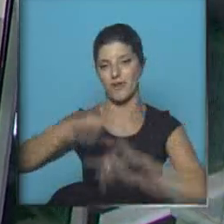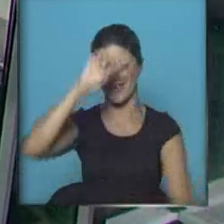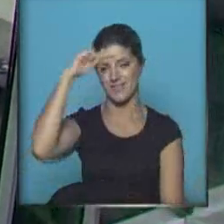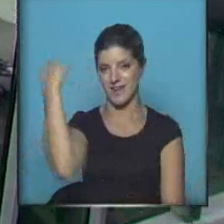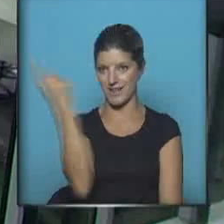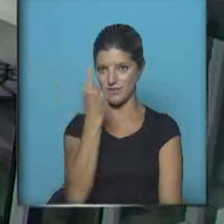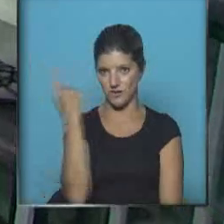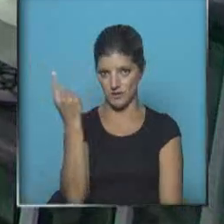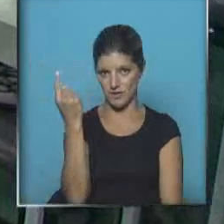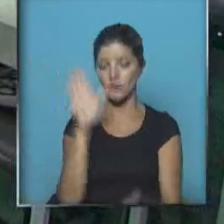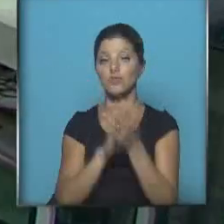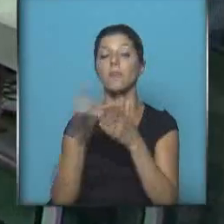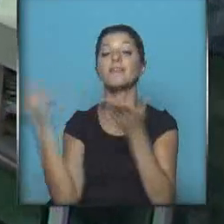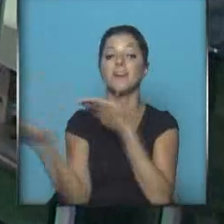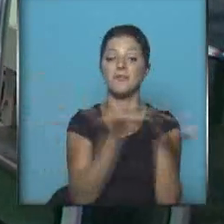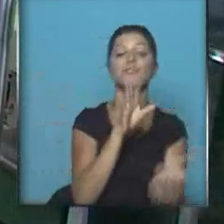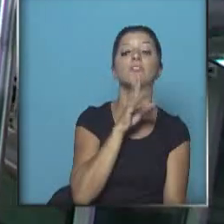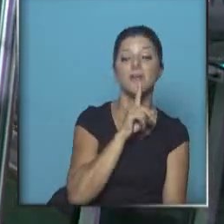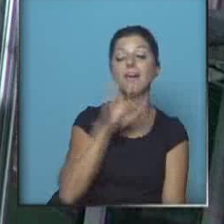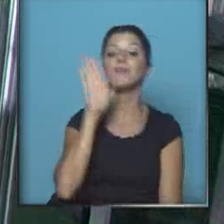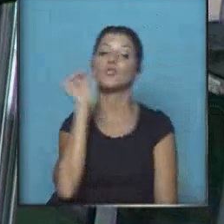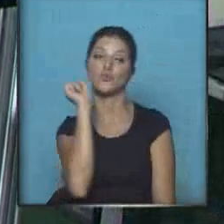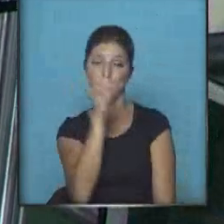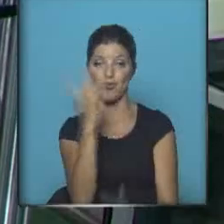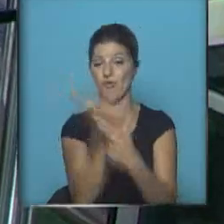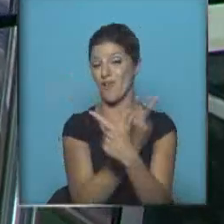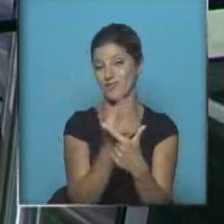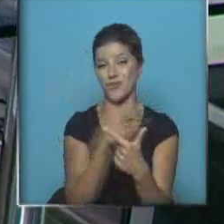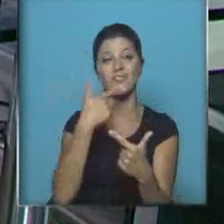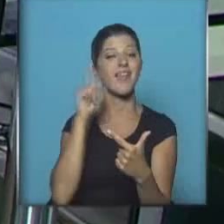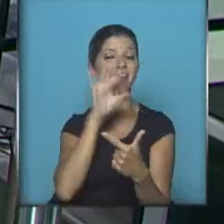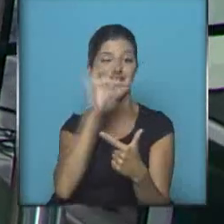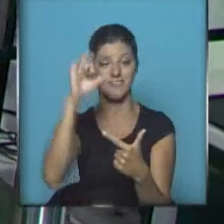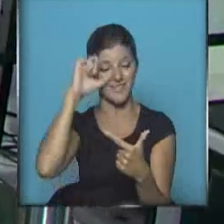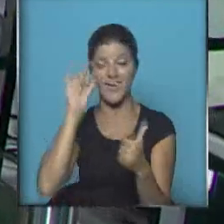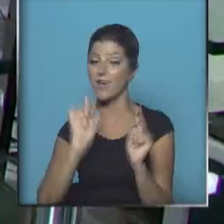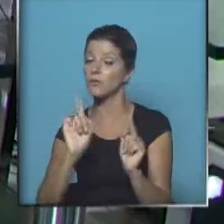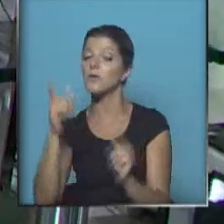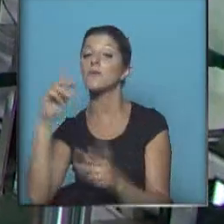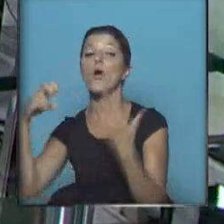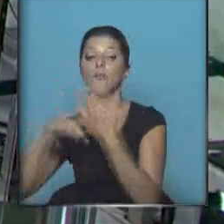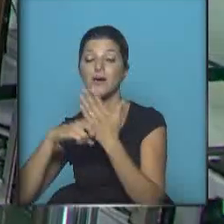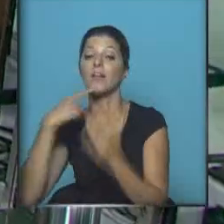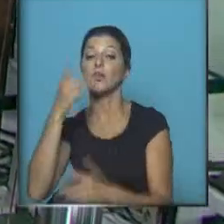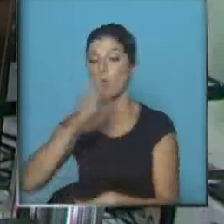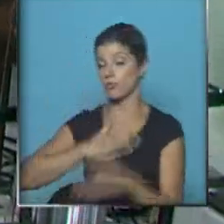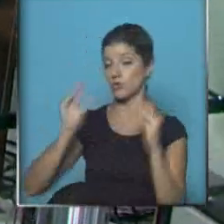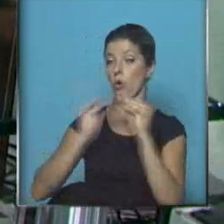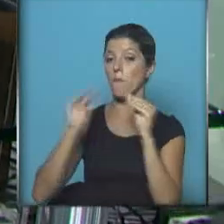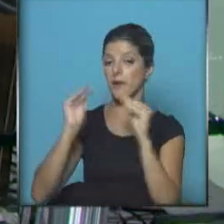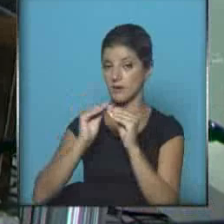internacionales con los servicios de Israel y de Estados Unidos. Esto se lo ha dicho Nisman, por ejemplo, a nuestro colega